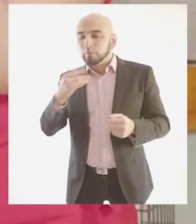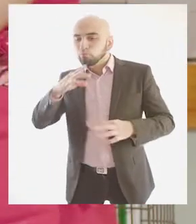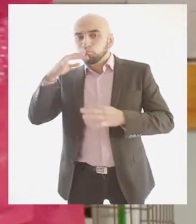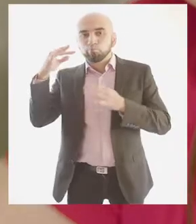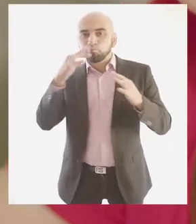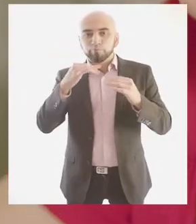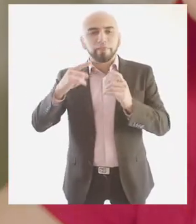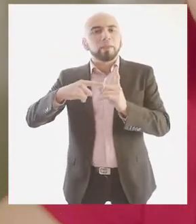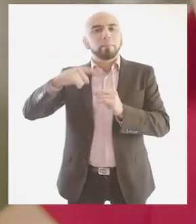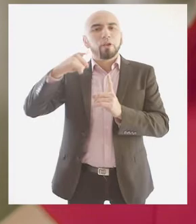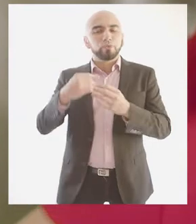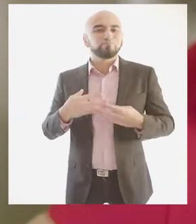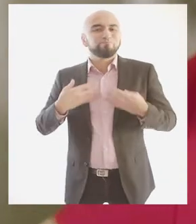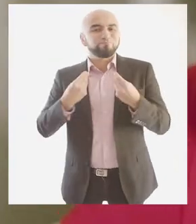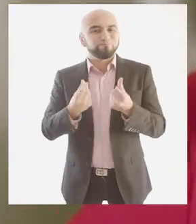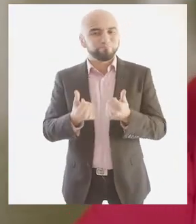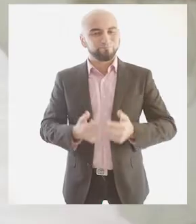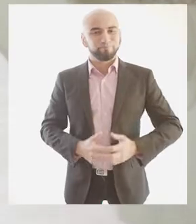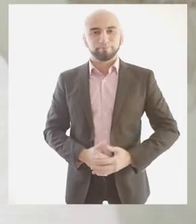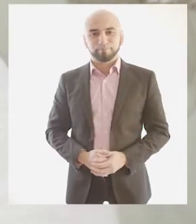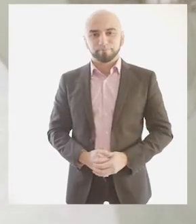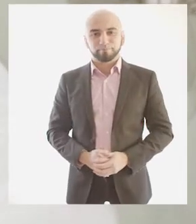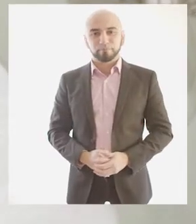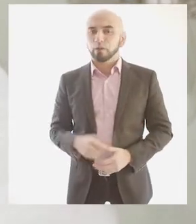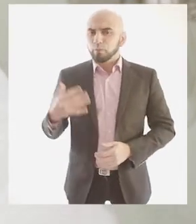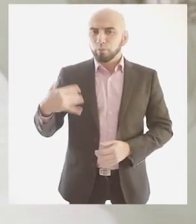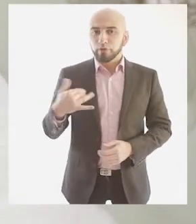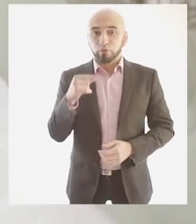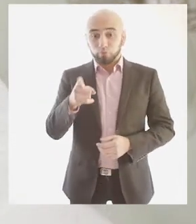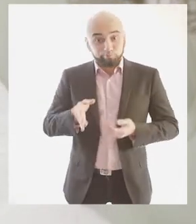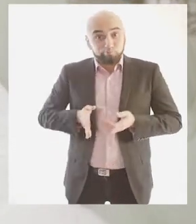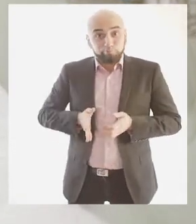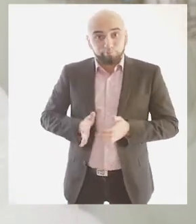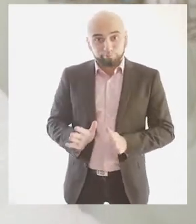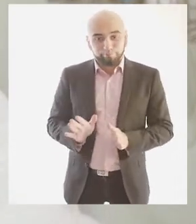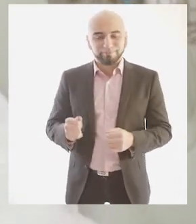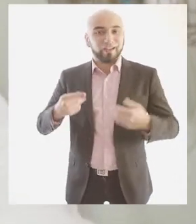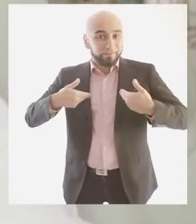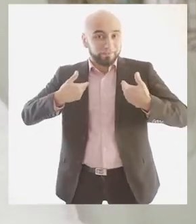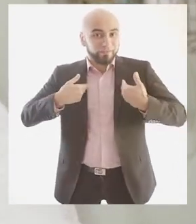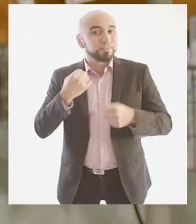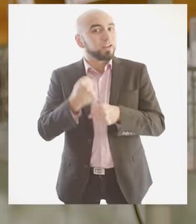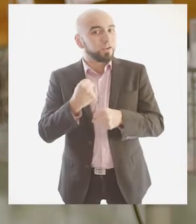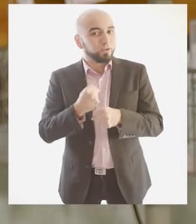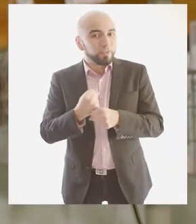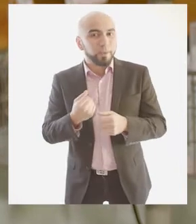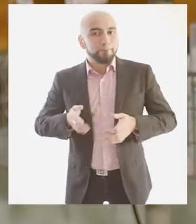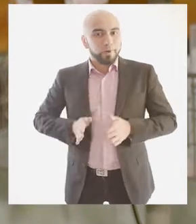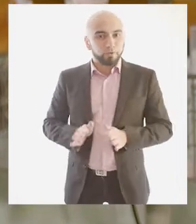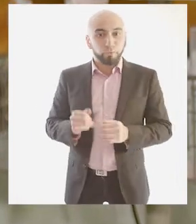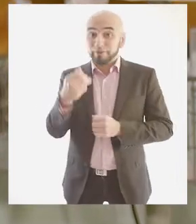y temperaturas agradables. Es ideal que llegues a la maternidad en la fase activa del trabajo de parto, con